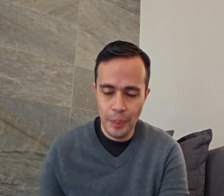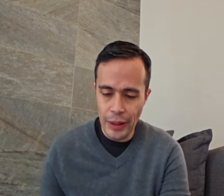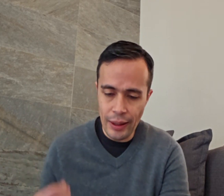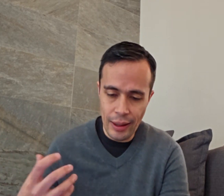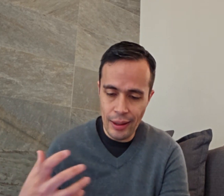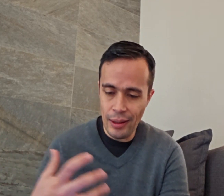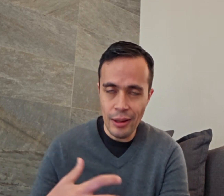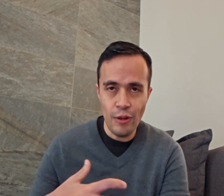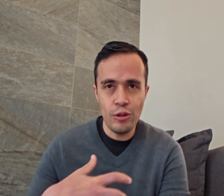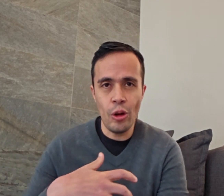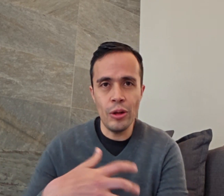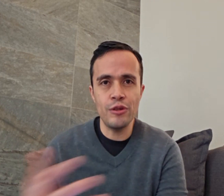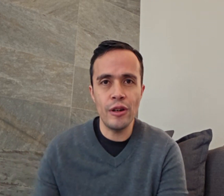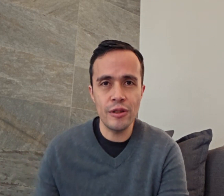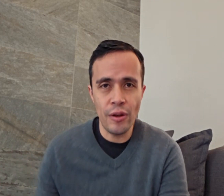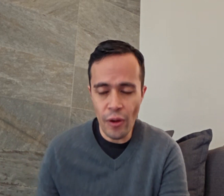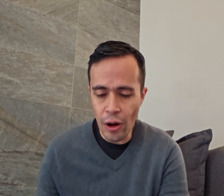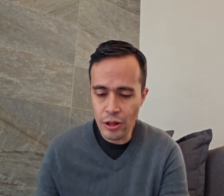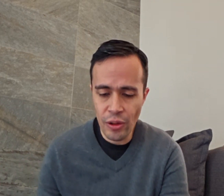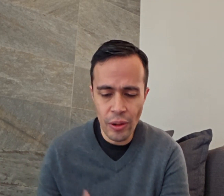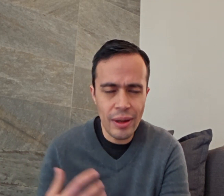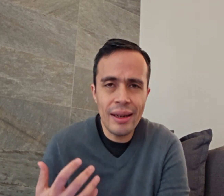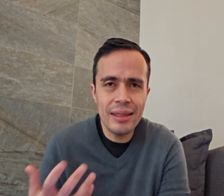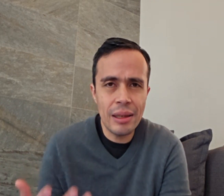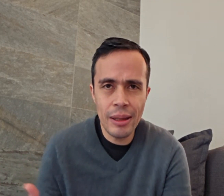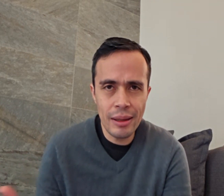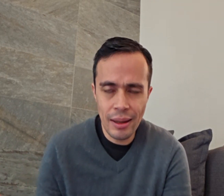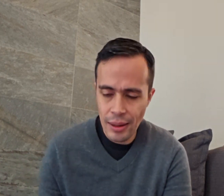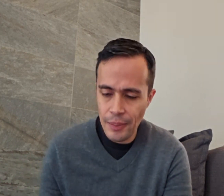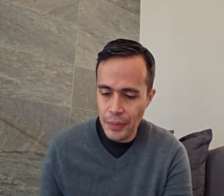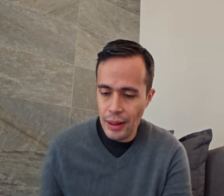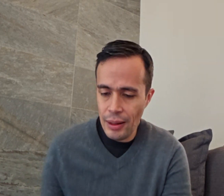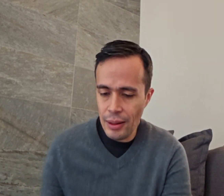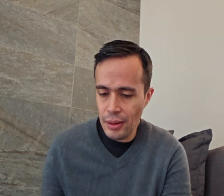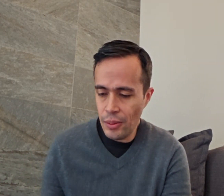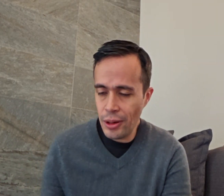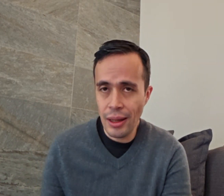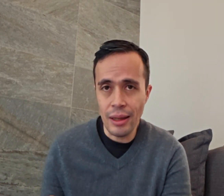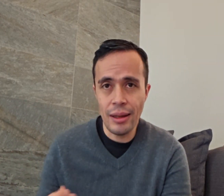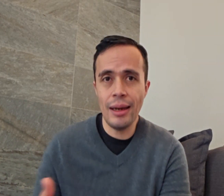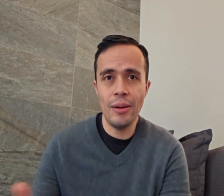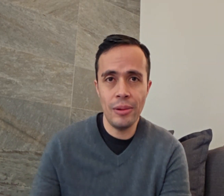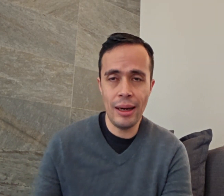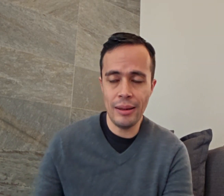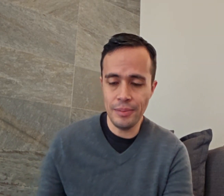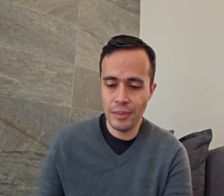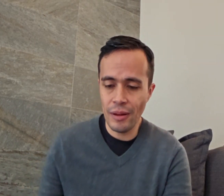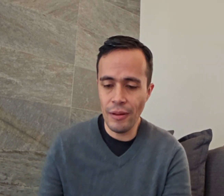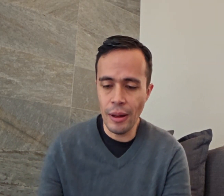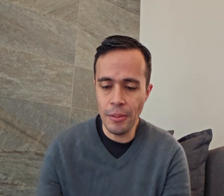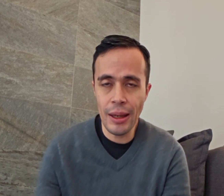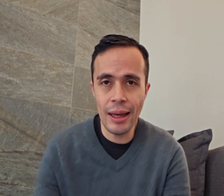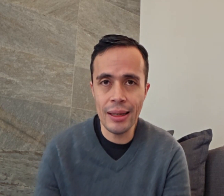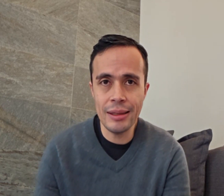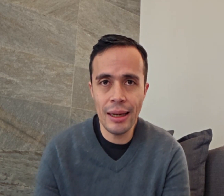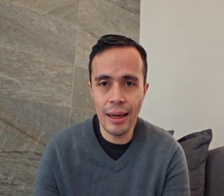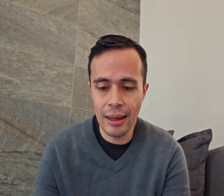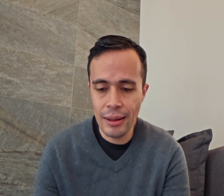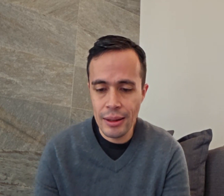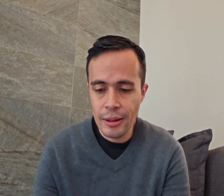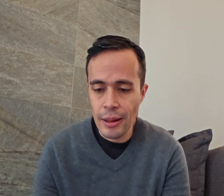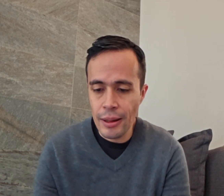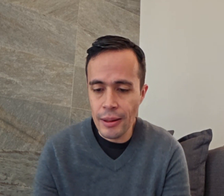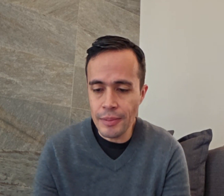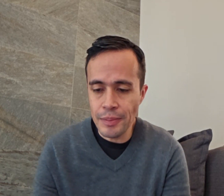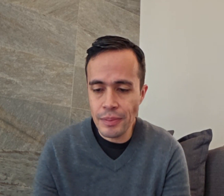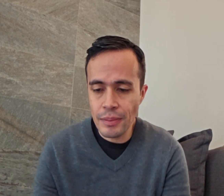ir y que todo es fosfo, el que se vende como quien tiene una vida llena